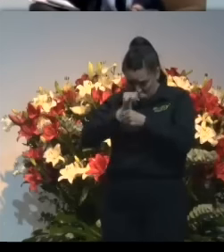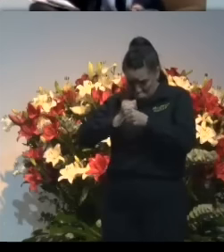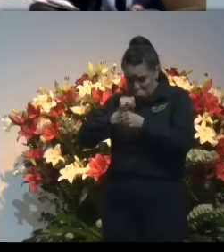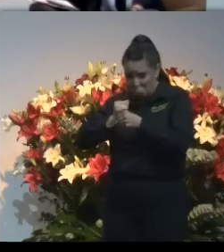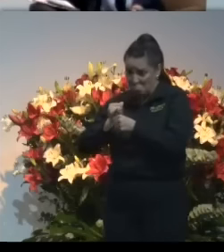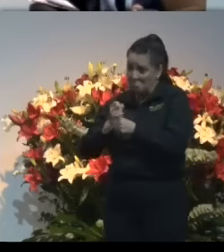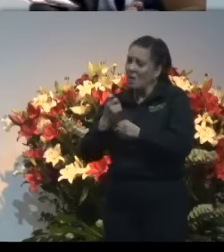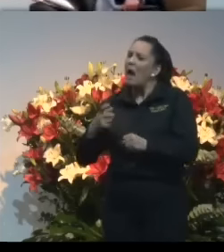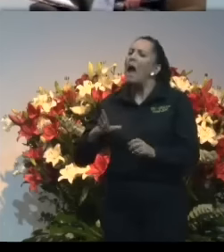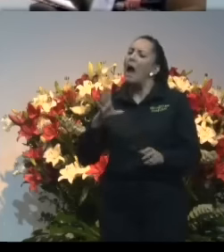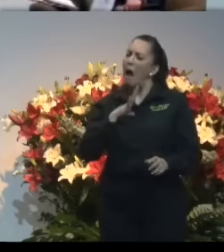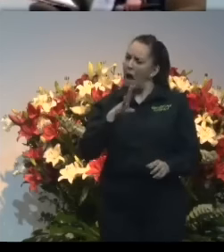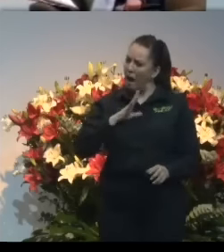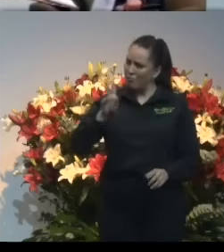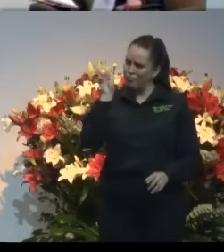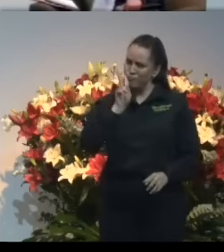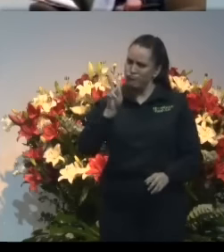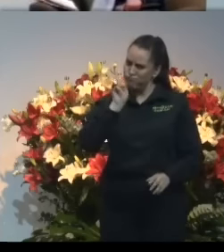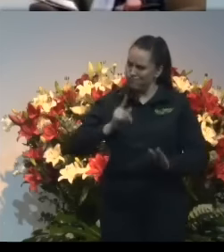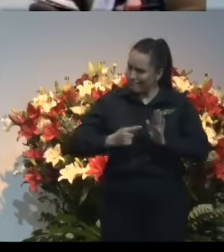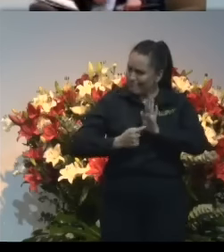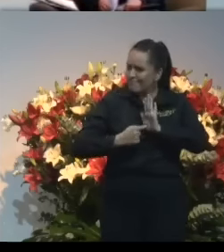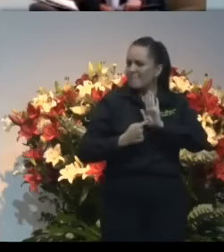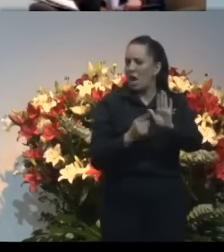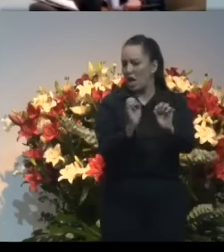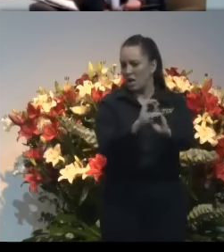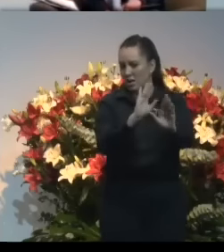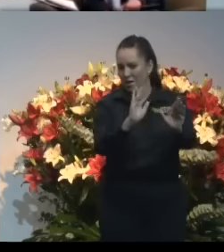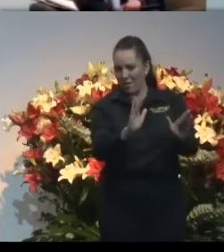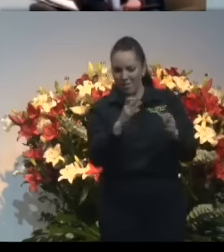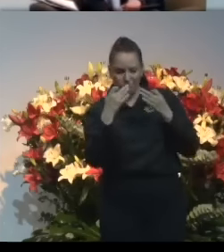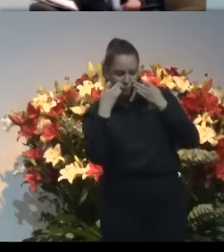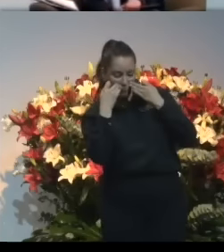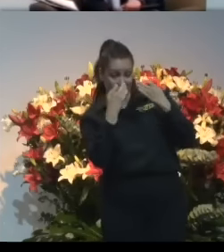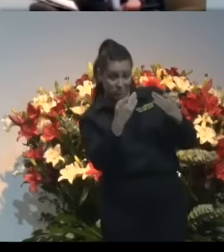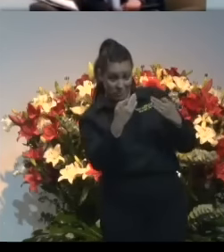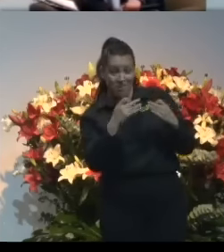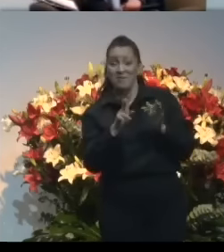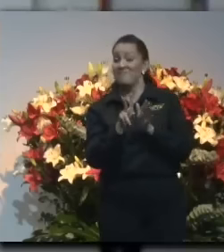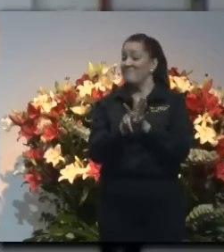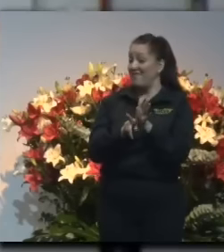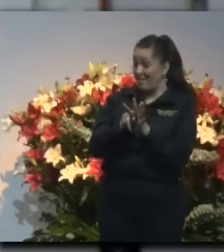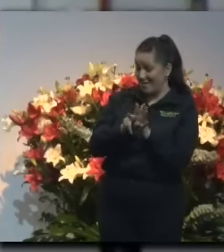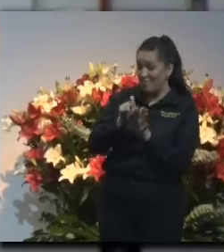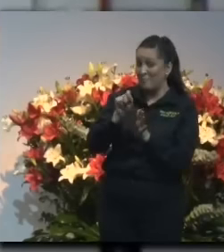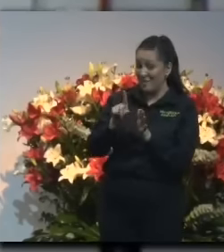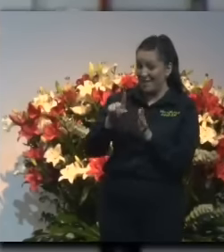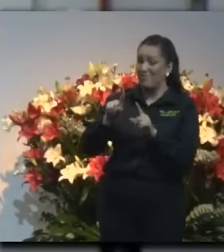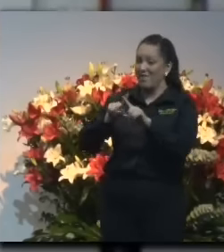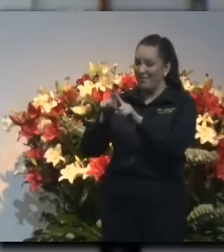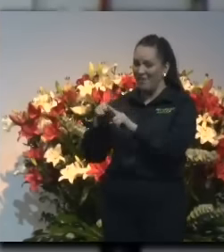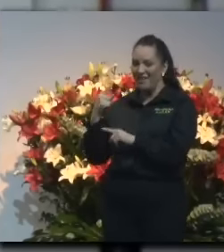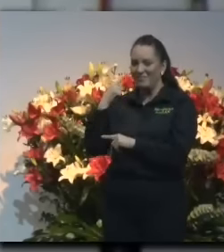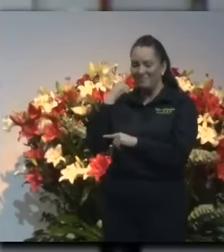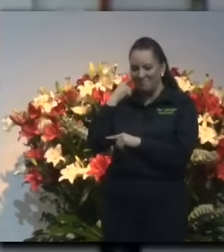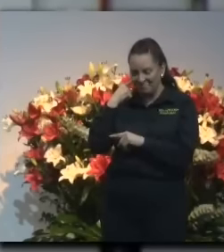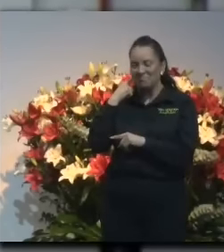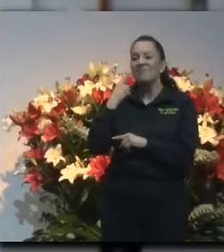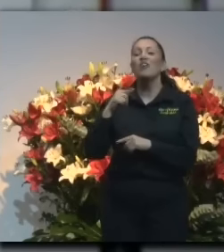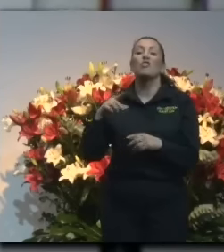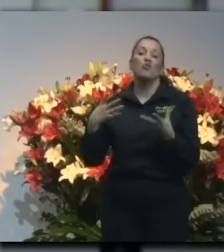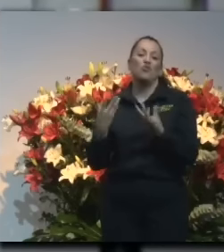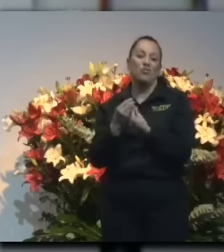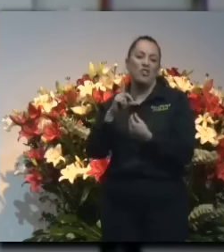Hay evidencia clara de los videos o audios que hemos escuchado con Loret, de cómo se